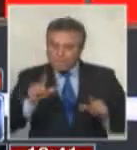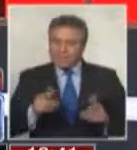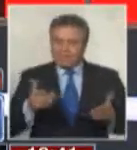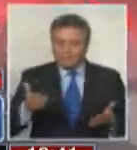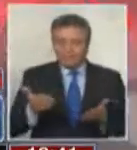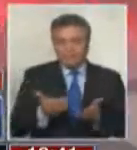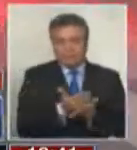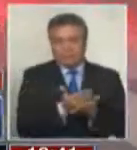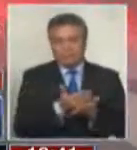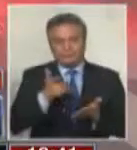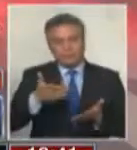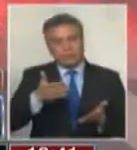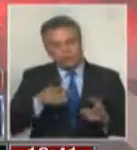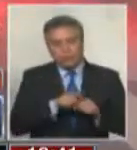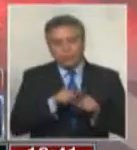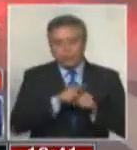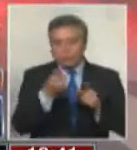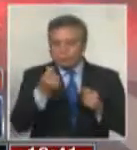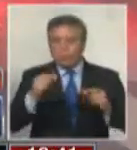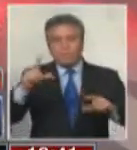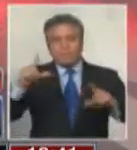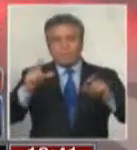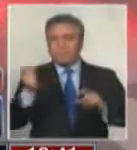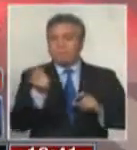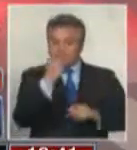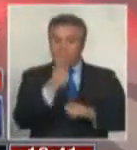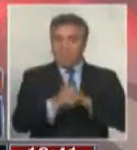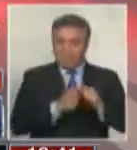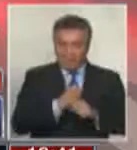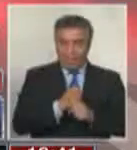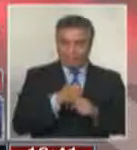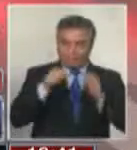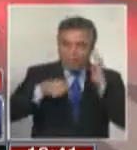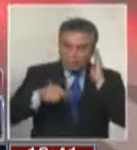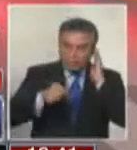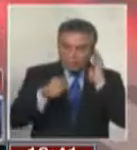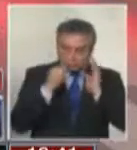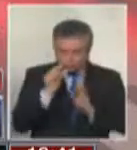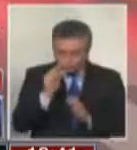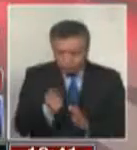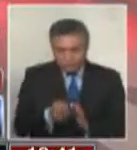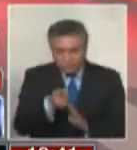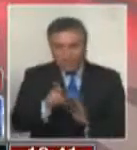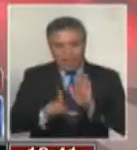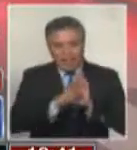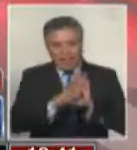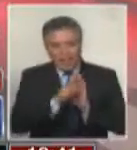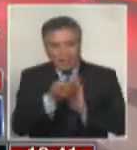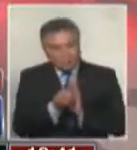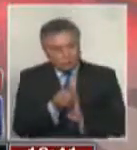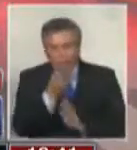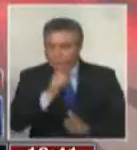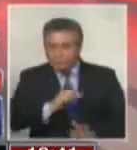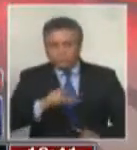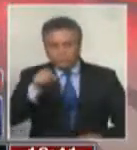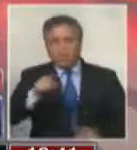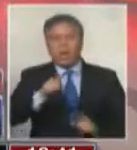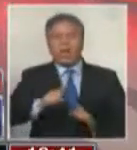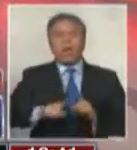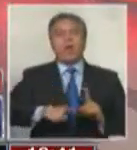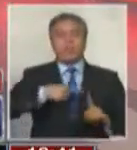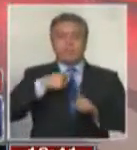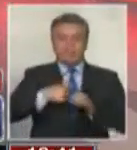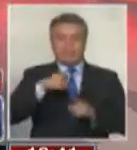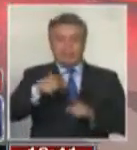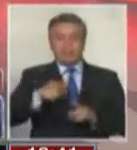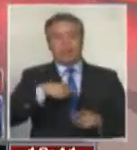digamos en cantidades el primer año que está recién entrando en ley y que eso va a aumentar a lo largo de